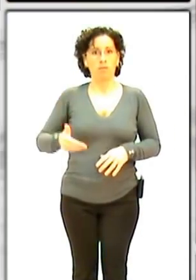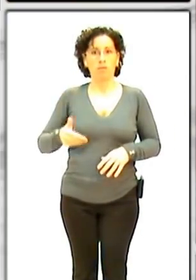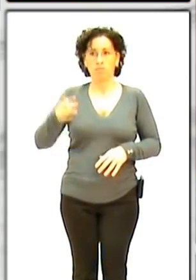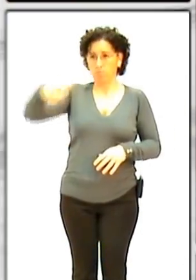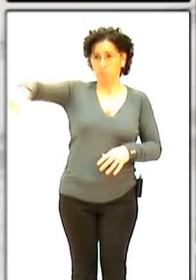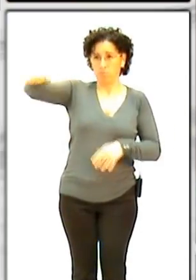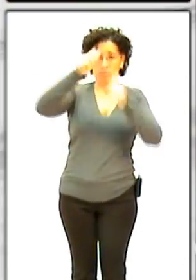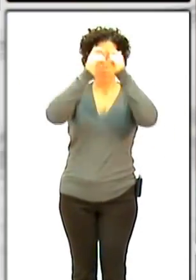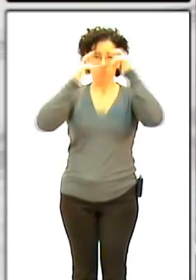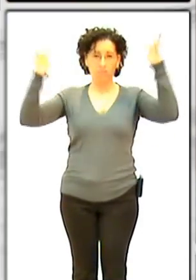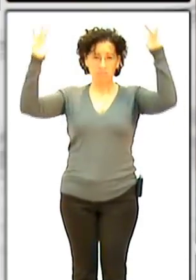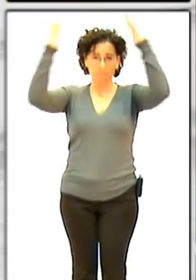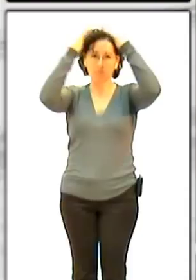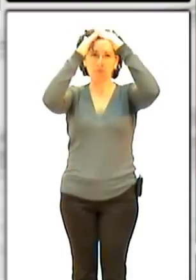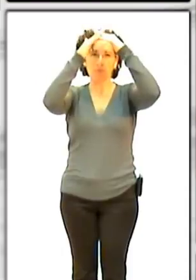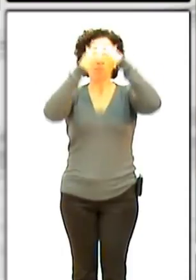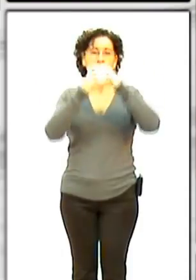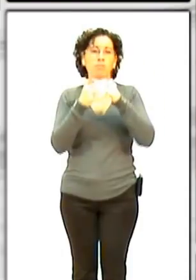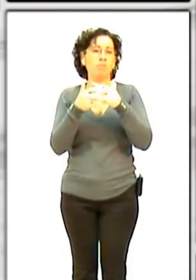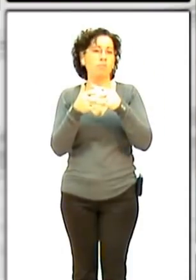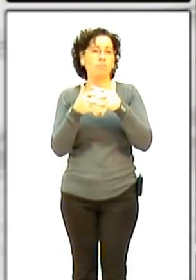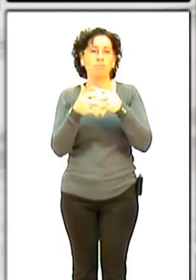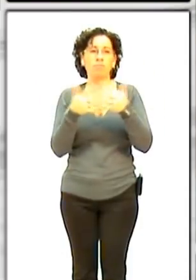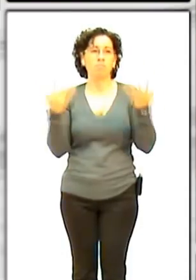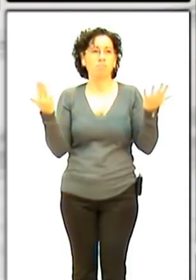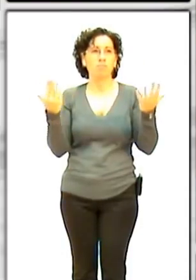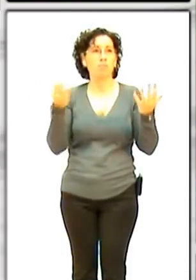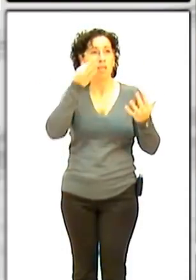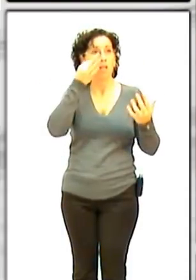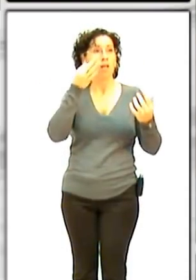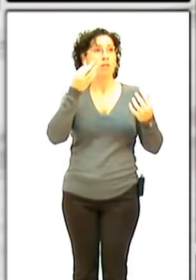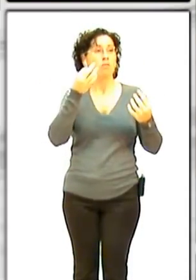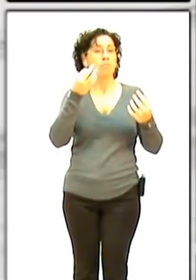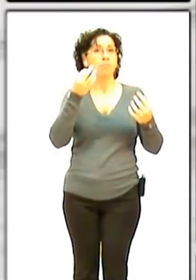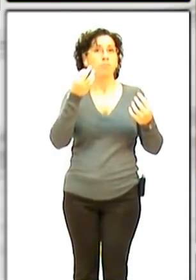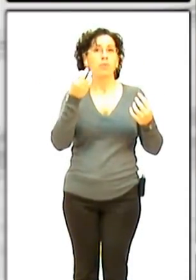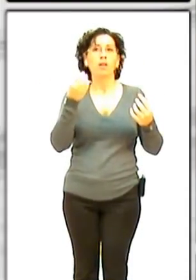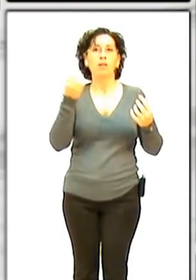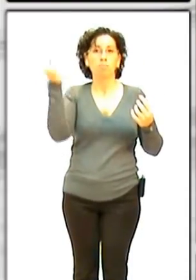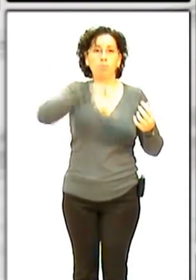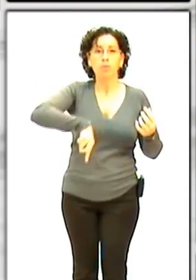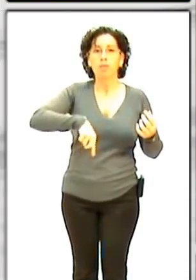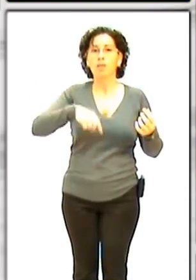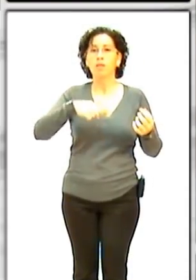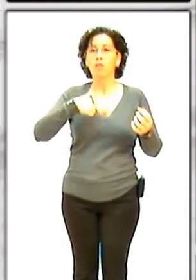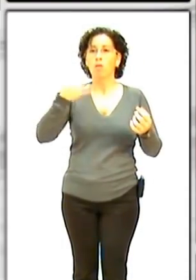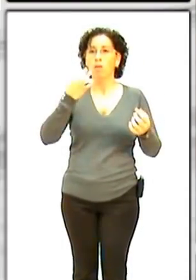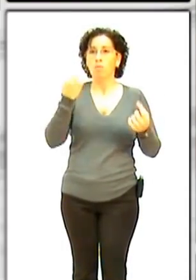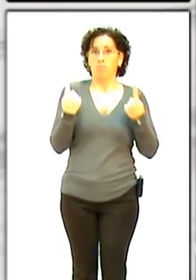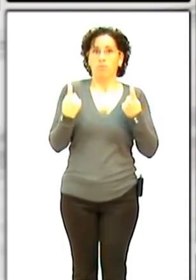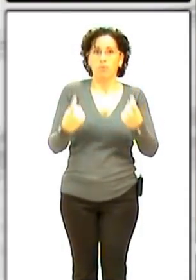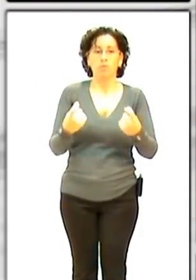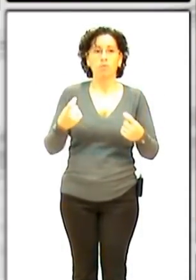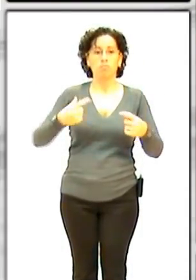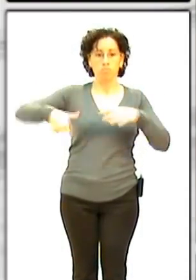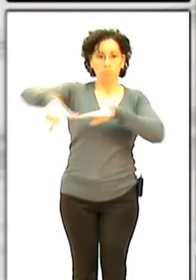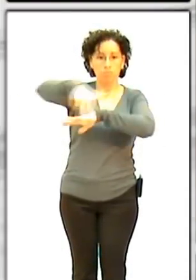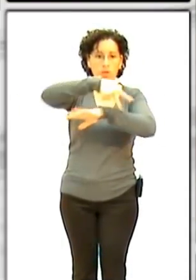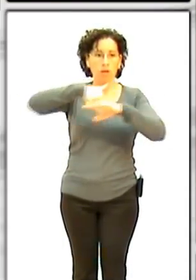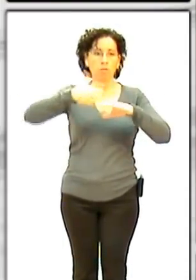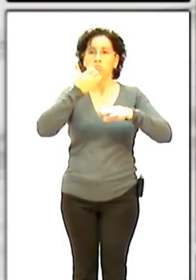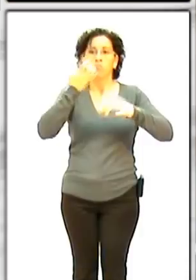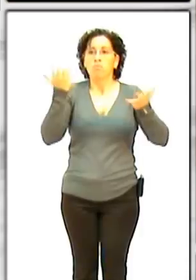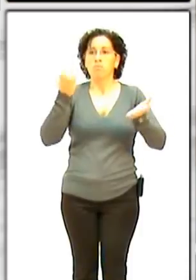Pensad no solamente es algo que uno necesita, ¿no? Estar circular adecuadamente pues, por